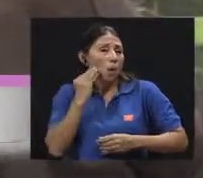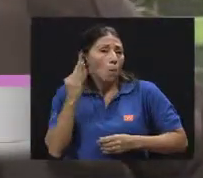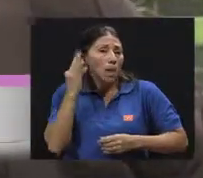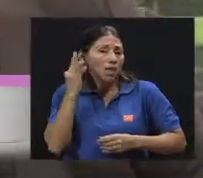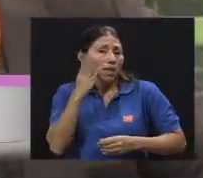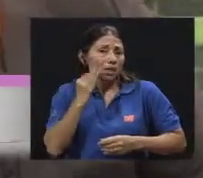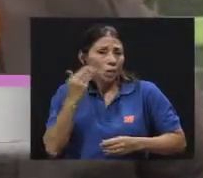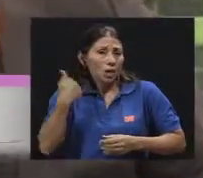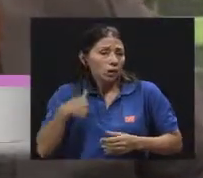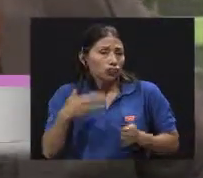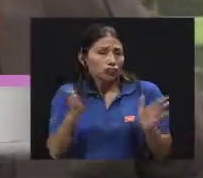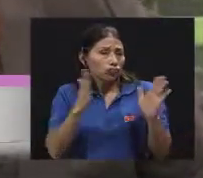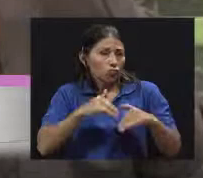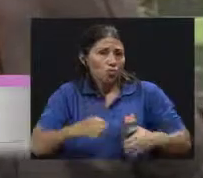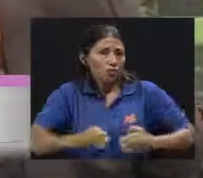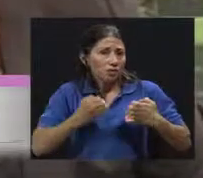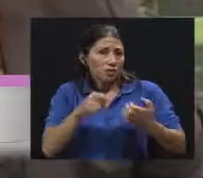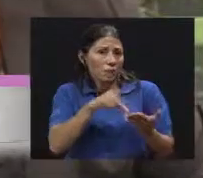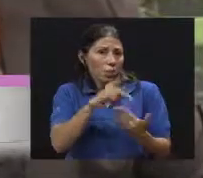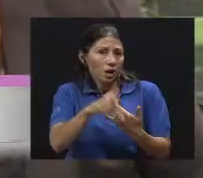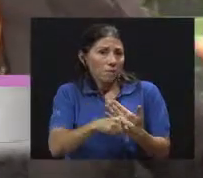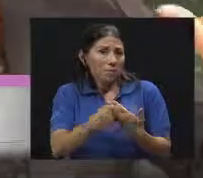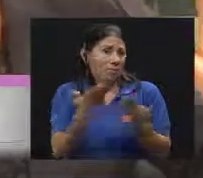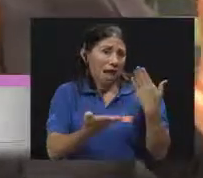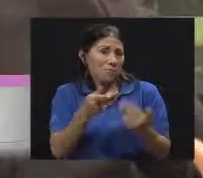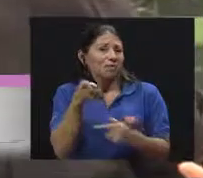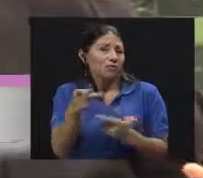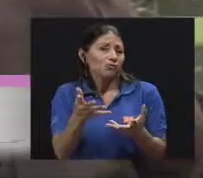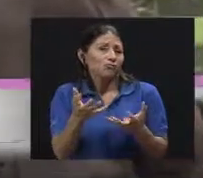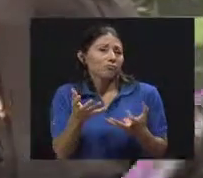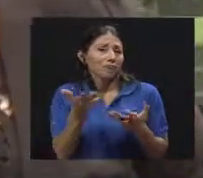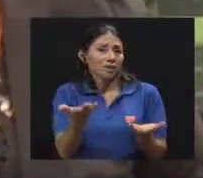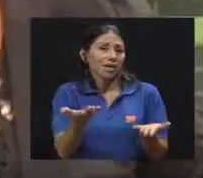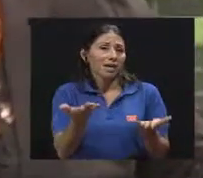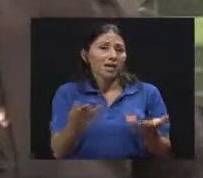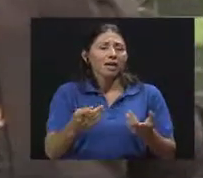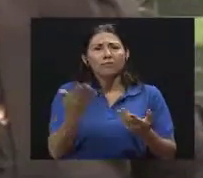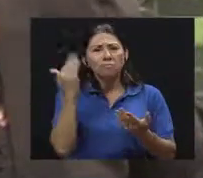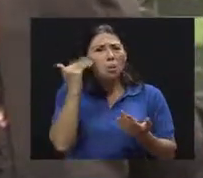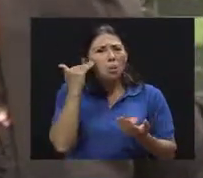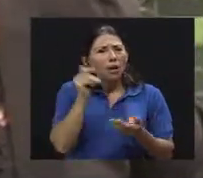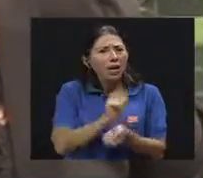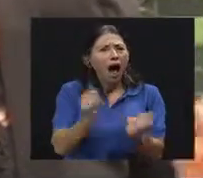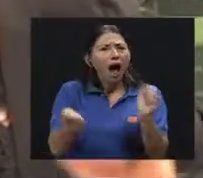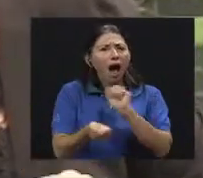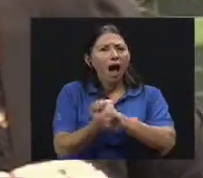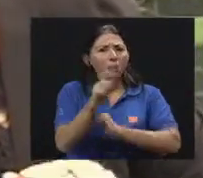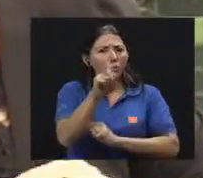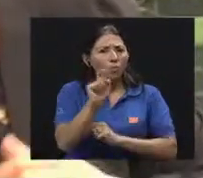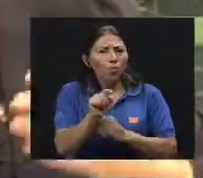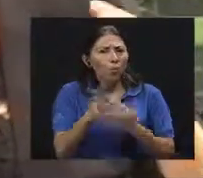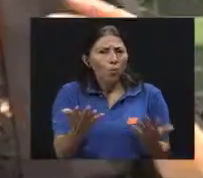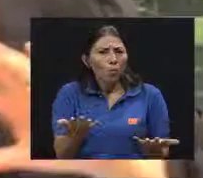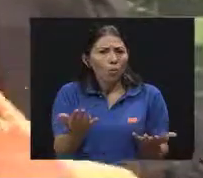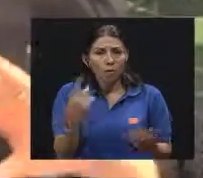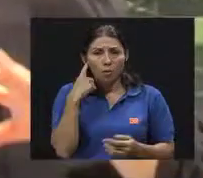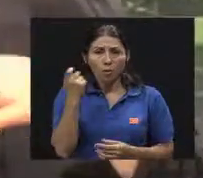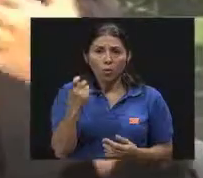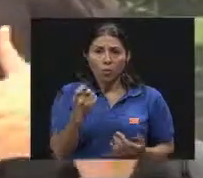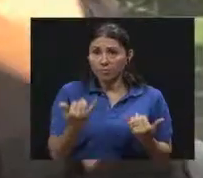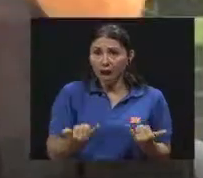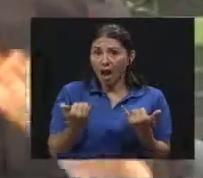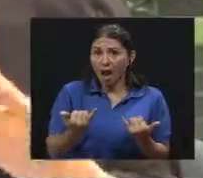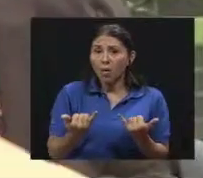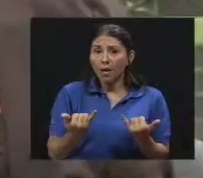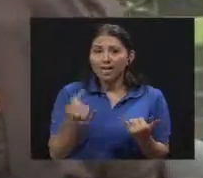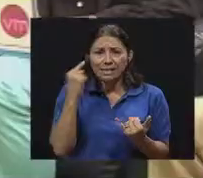no existía este tipo de programas. Seguramente ellos lo hubieran deseado. Uh-huh. ¿Y a qué se deberá este cambio entonces, Alexandra? Porque definitivamente